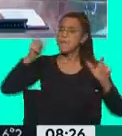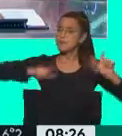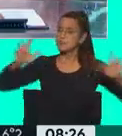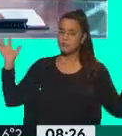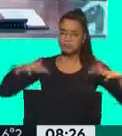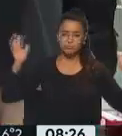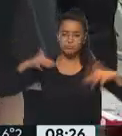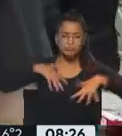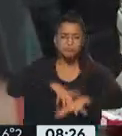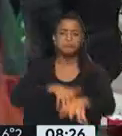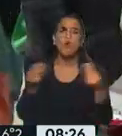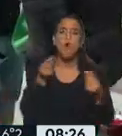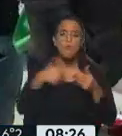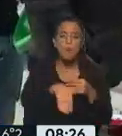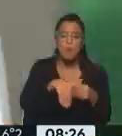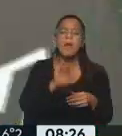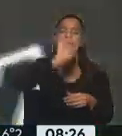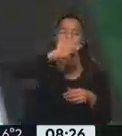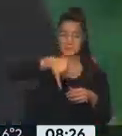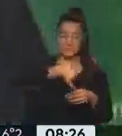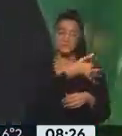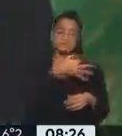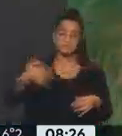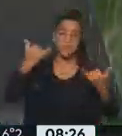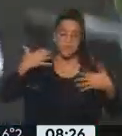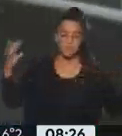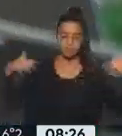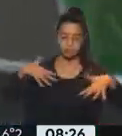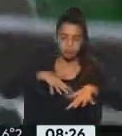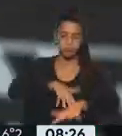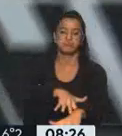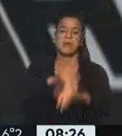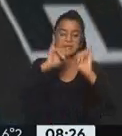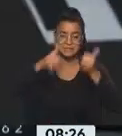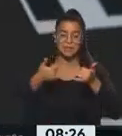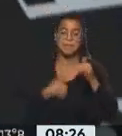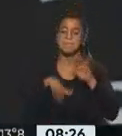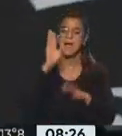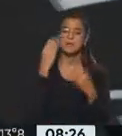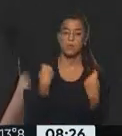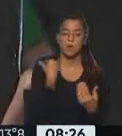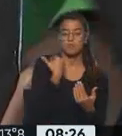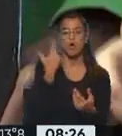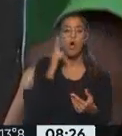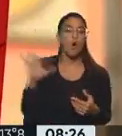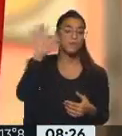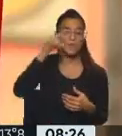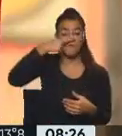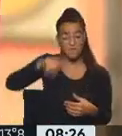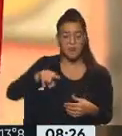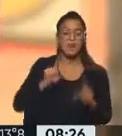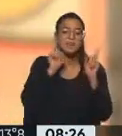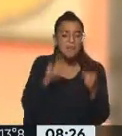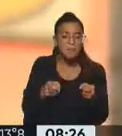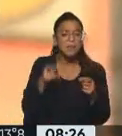las próximas horas si vamos a tener movilizaciones masivas especialmente cuando cuando salga en la opinión final y